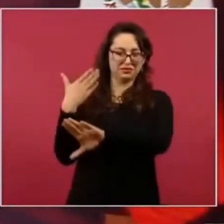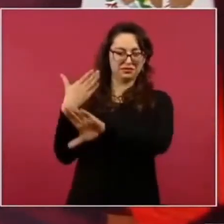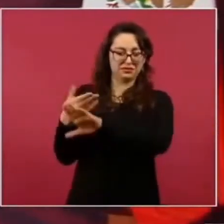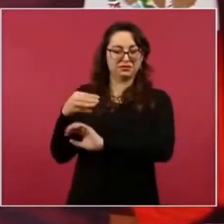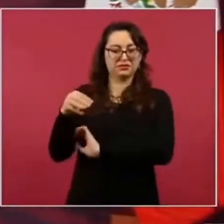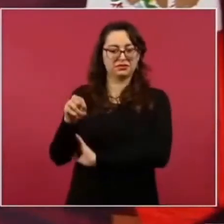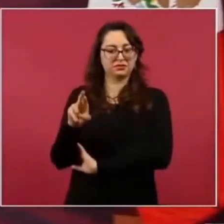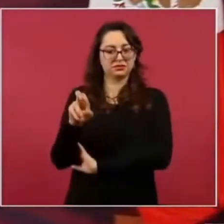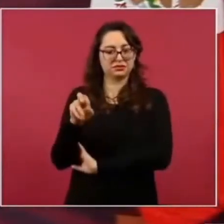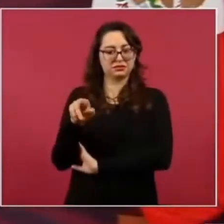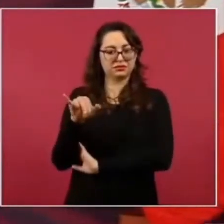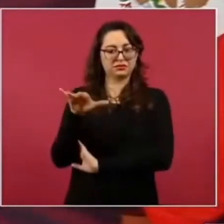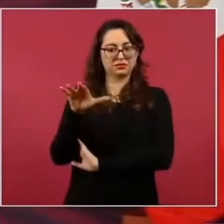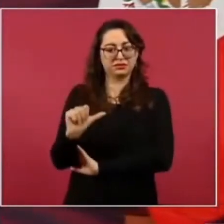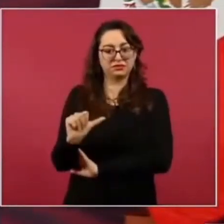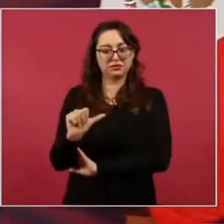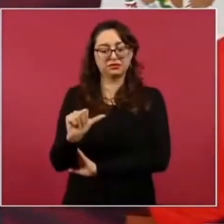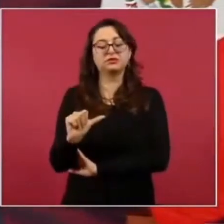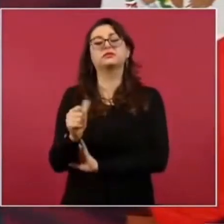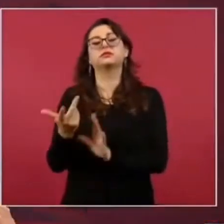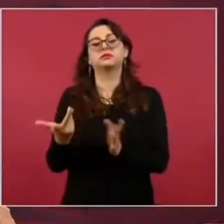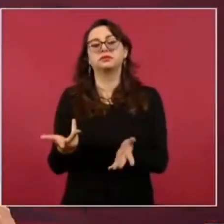defendía solamente al PAN.